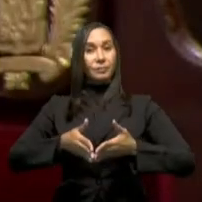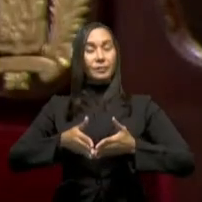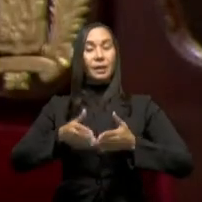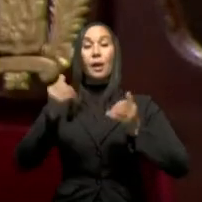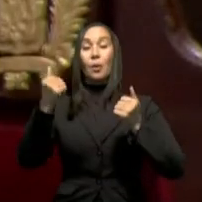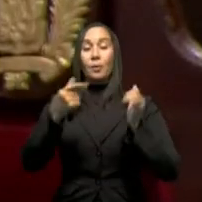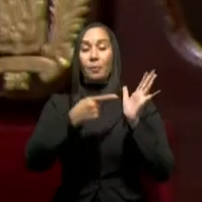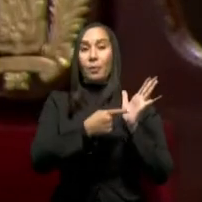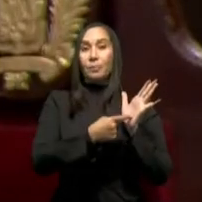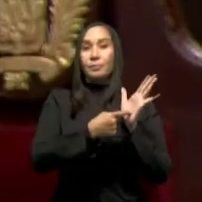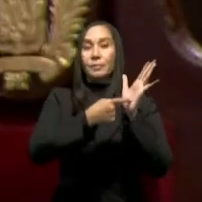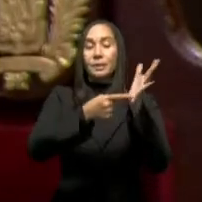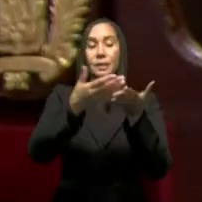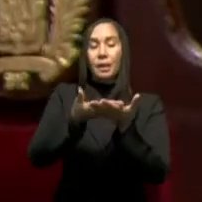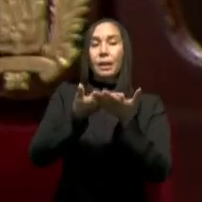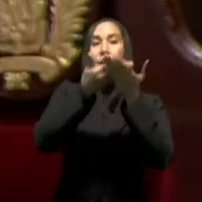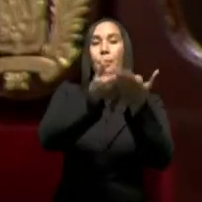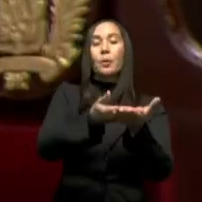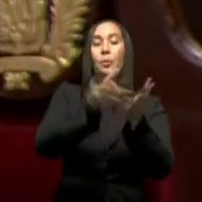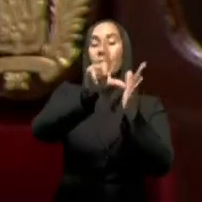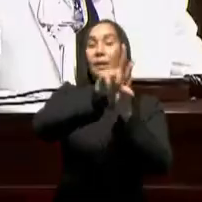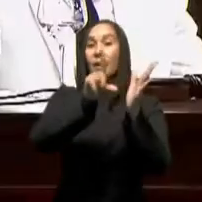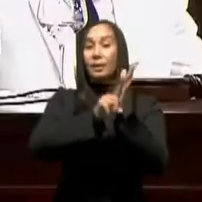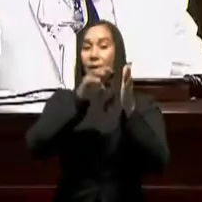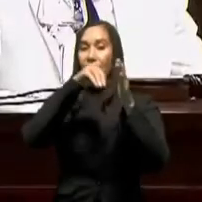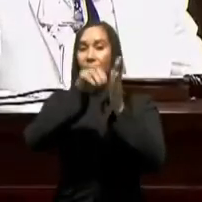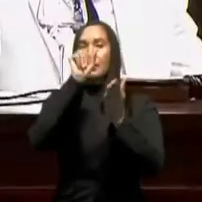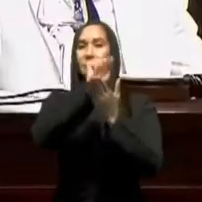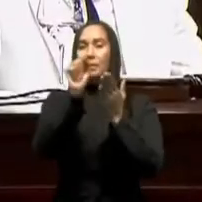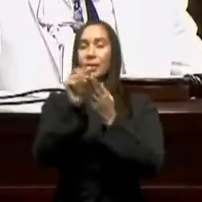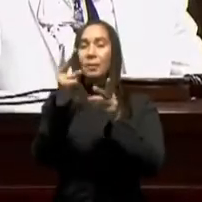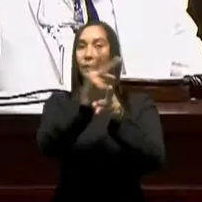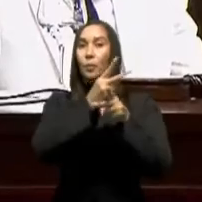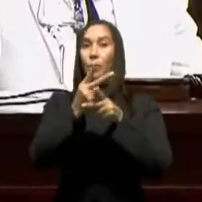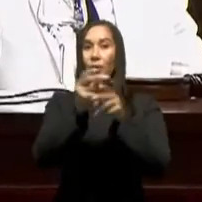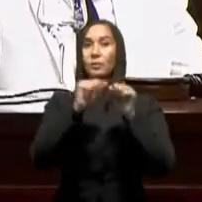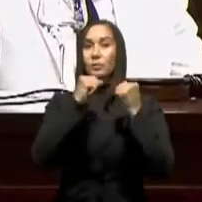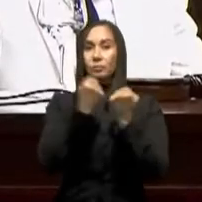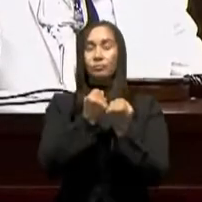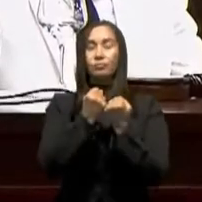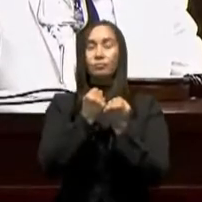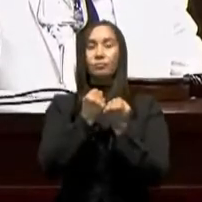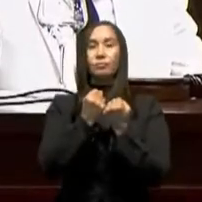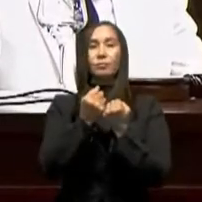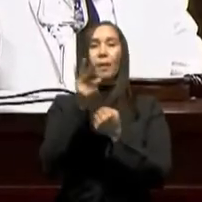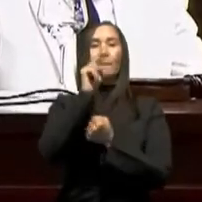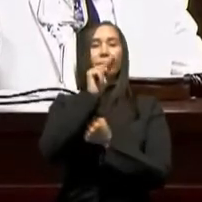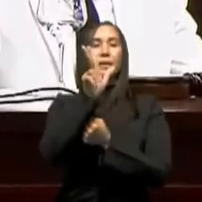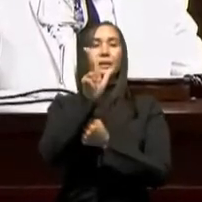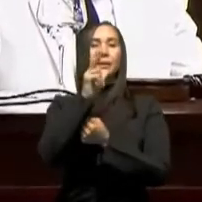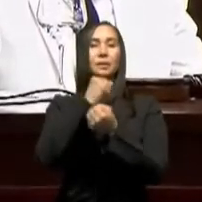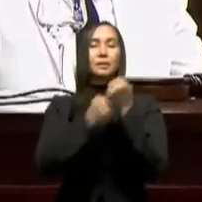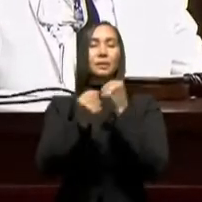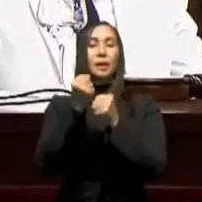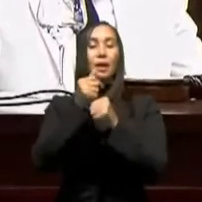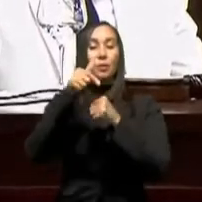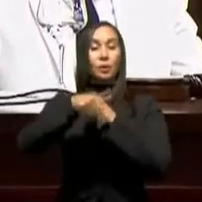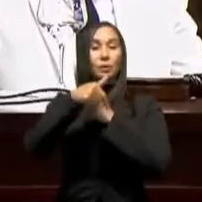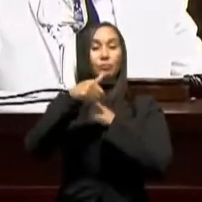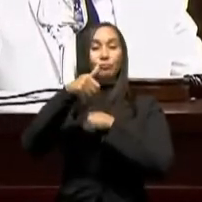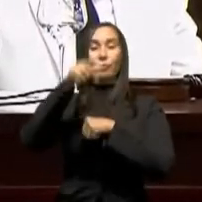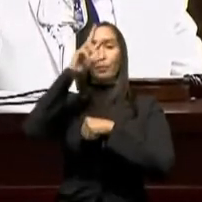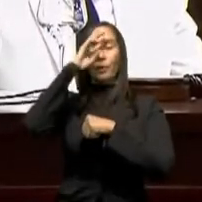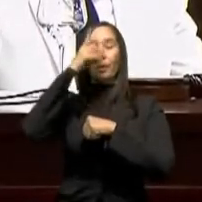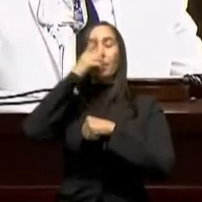vamos a presentar la propuesta de reforma de nuestro sistema de seguridad social hace 23 años que nuestro país